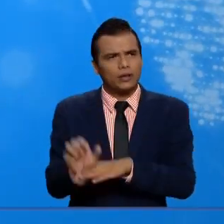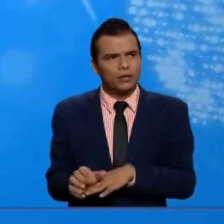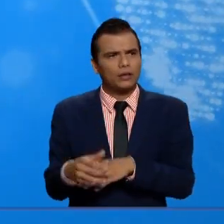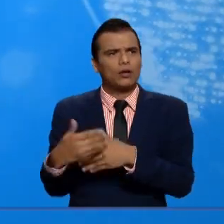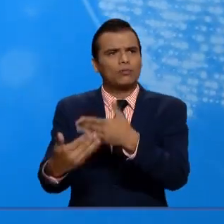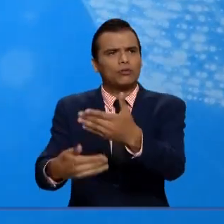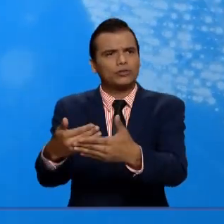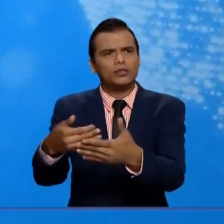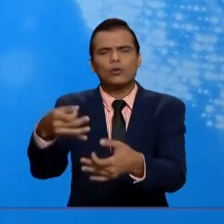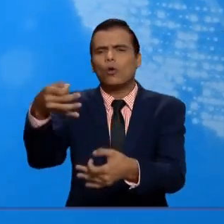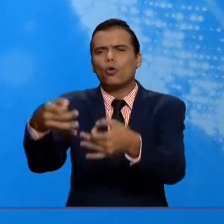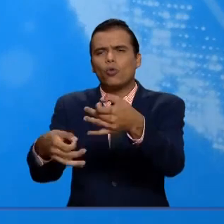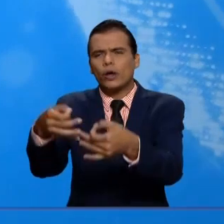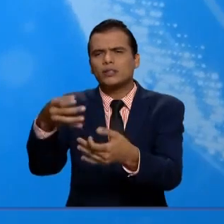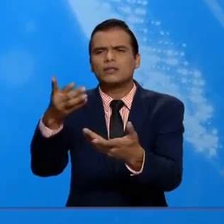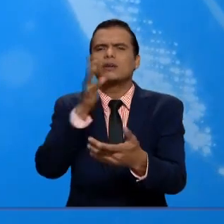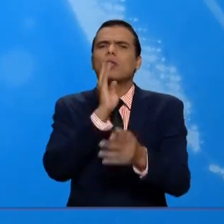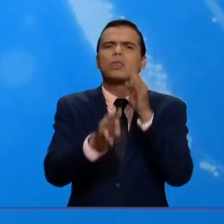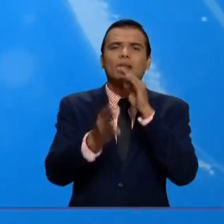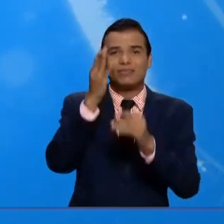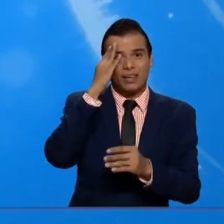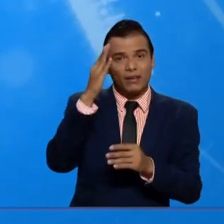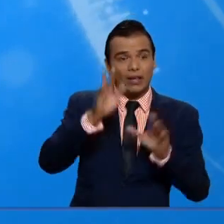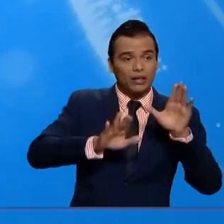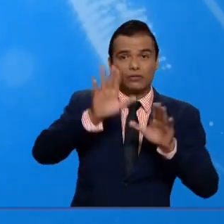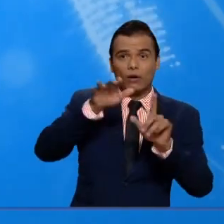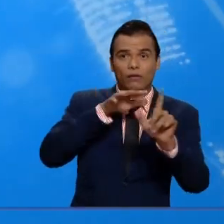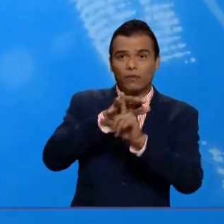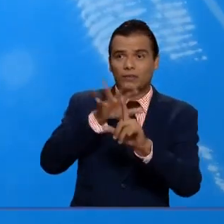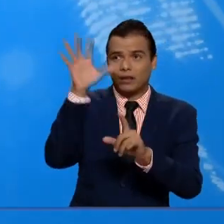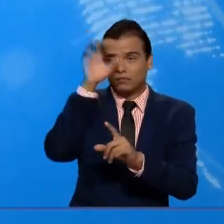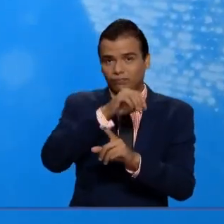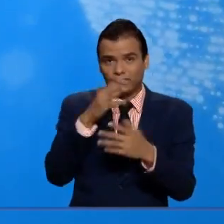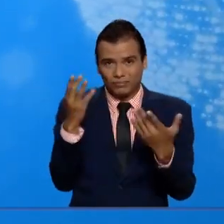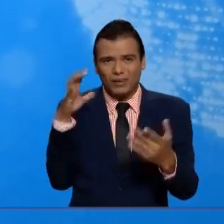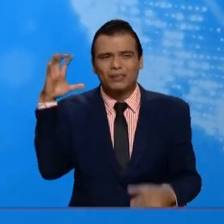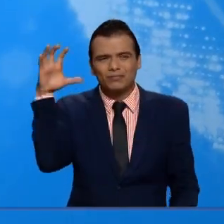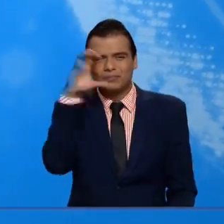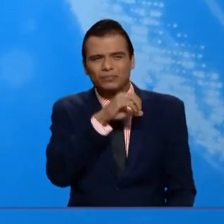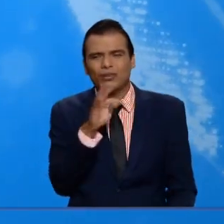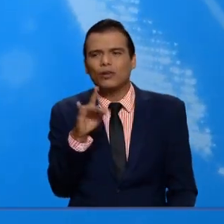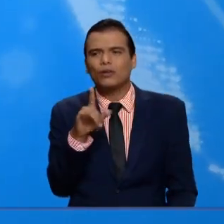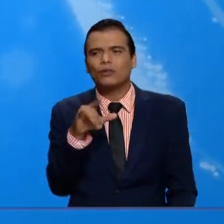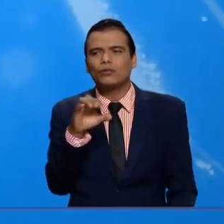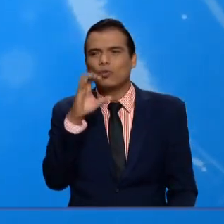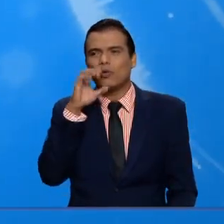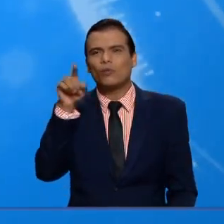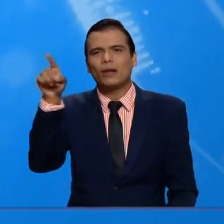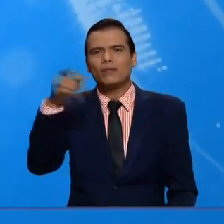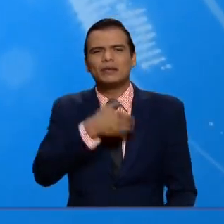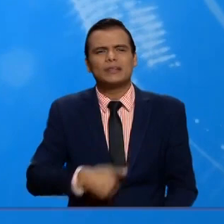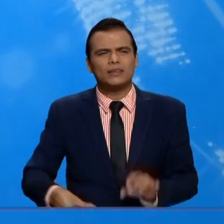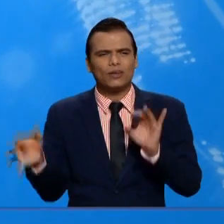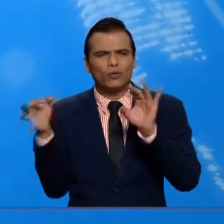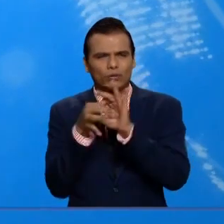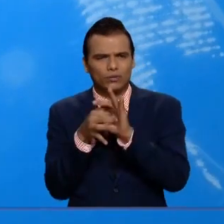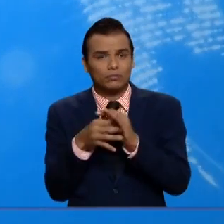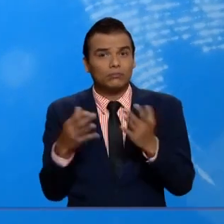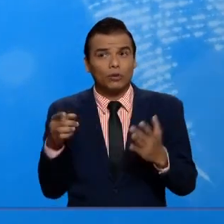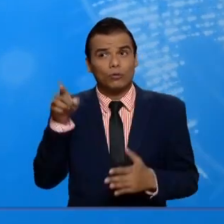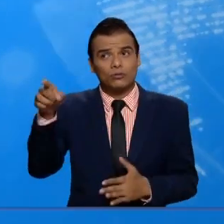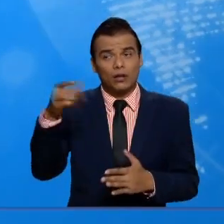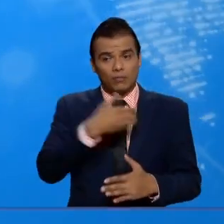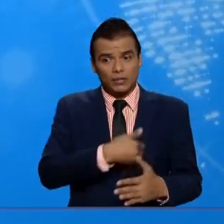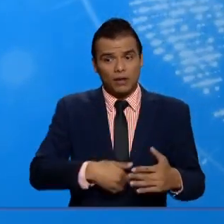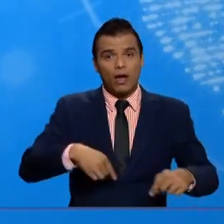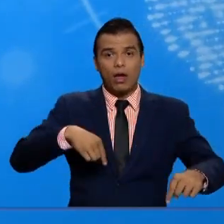burlando instancias a favor de sus candidatos. Es claro que Tulio Gómez es su candidato en el Valle. Hay que gobernar. La dignidad presidencial no